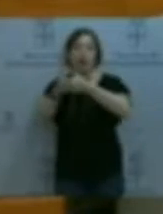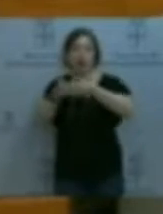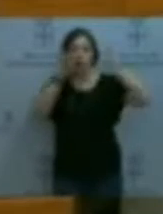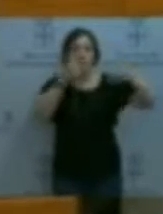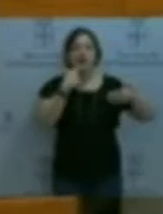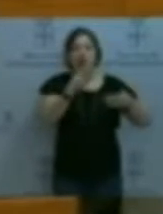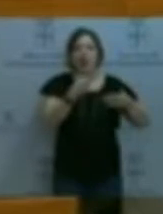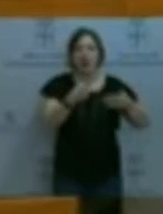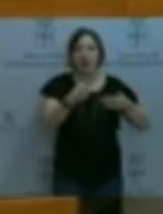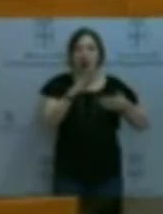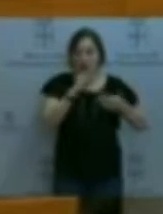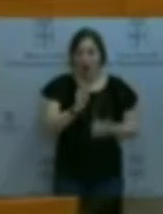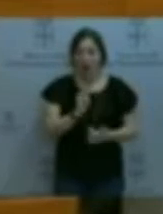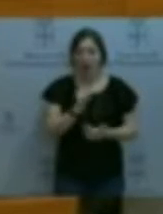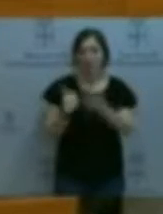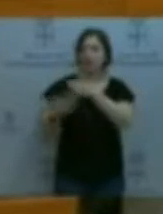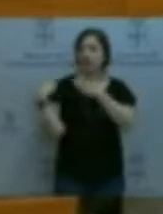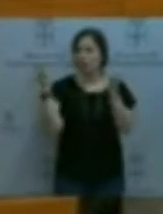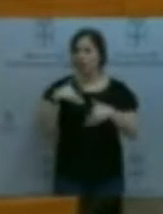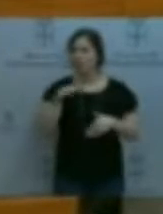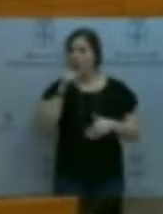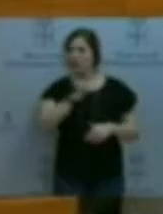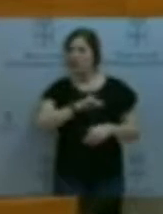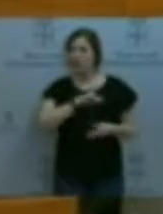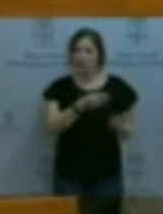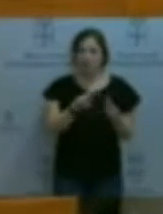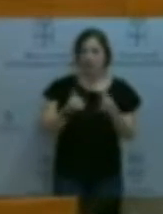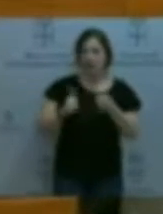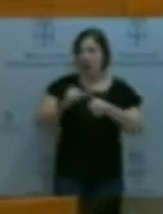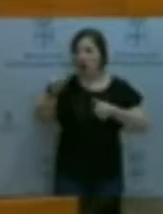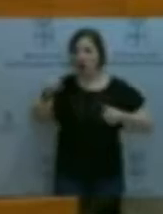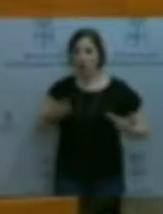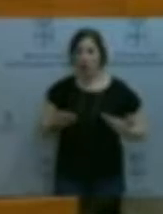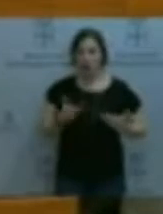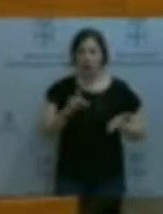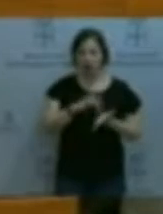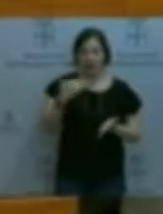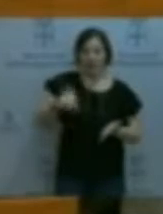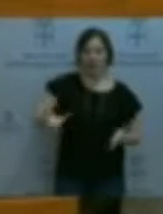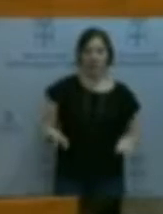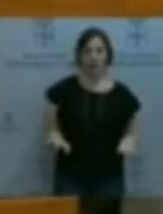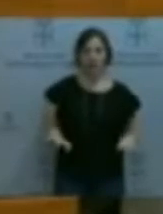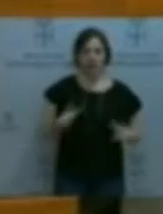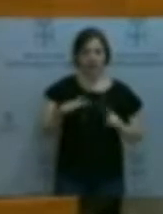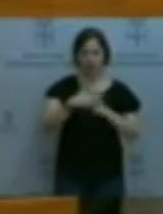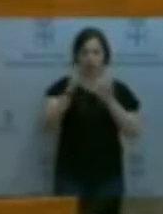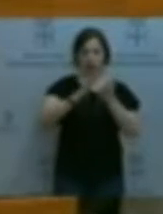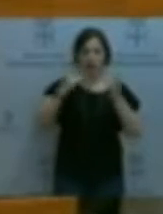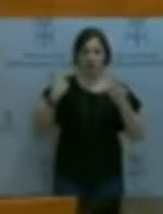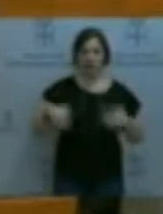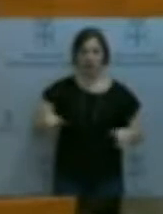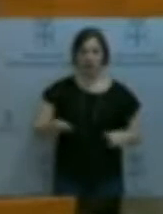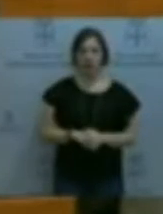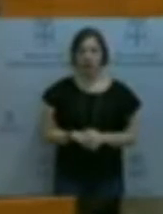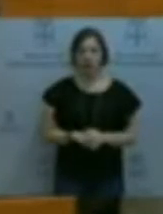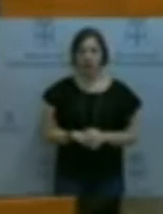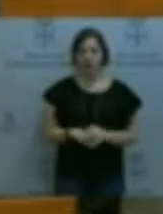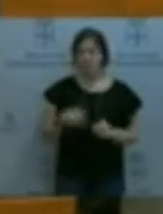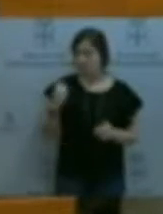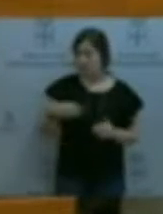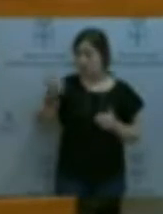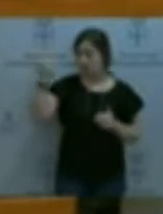Gijón causa una sensación de que ya lo hemos vivido. Esto que está sucediendo en Gijón ya sucedió. Porque, claro, hace 16 años,